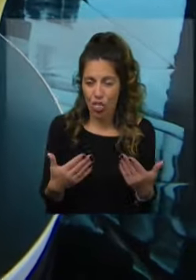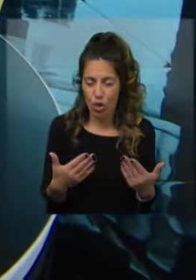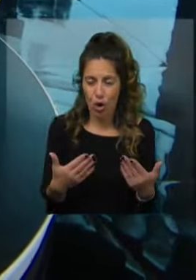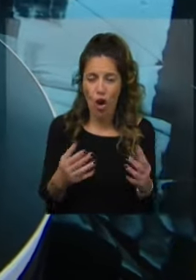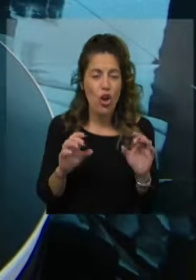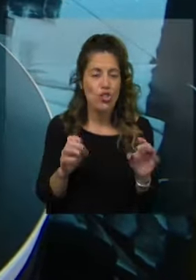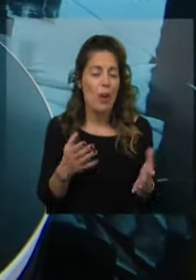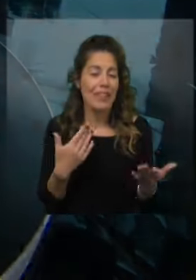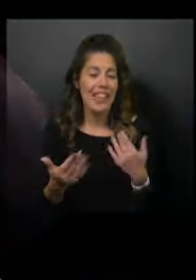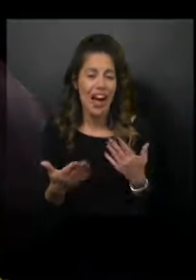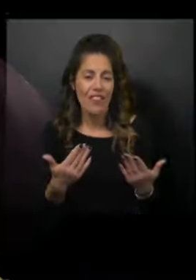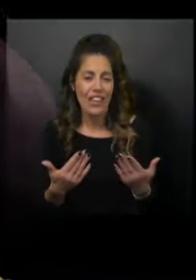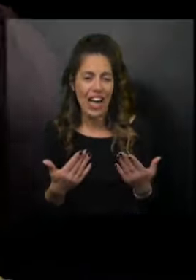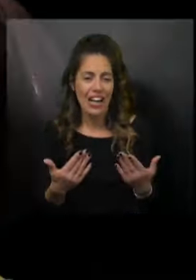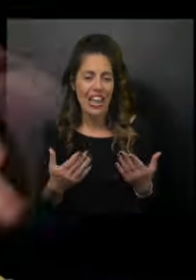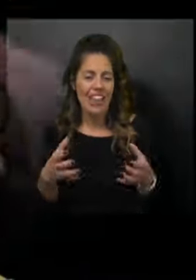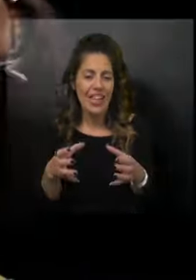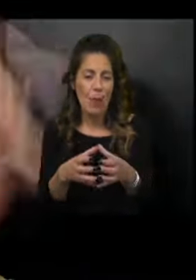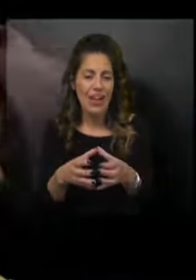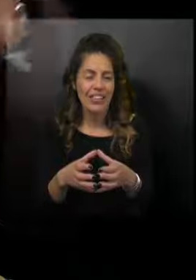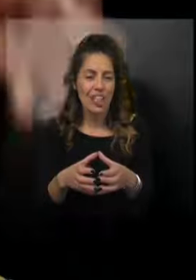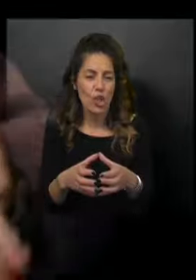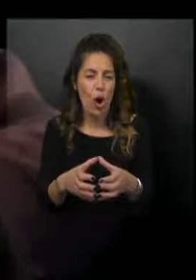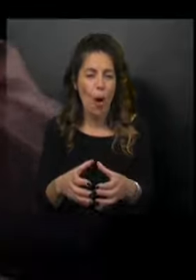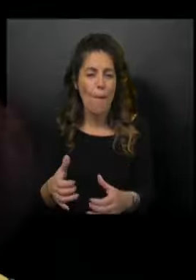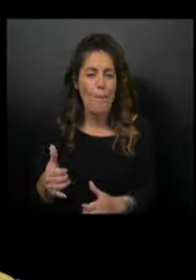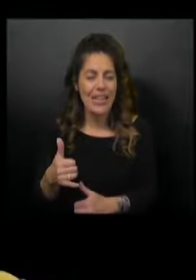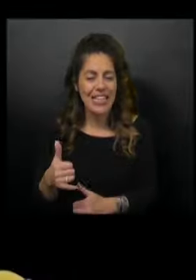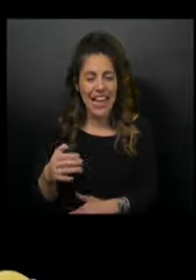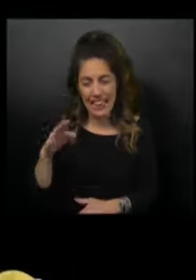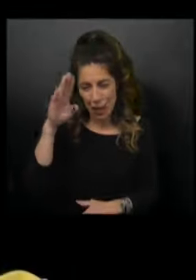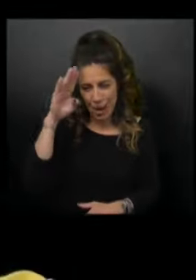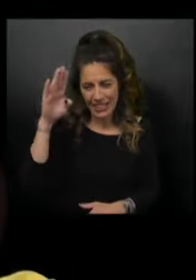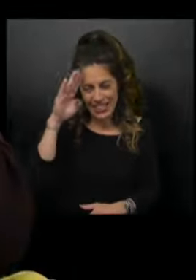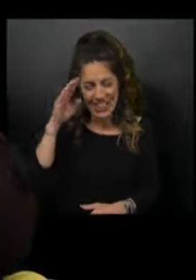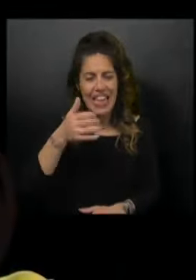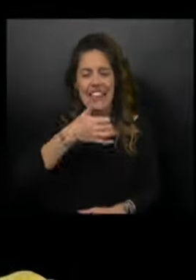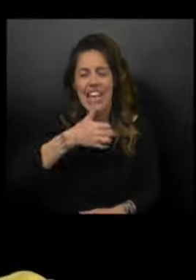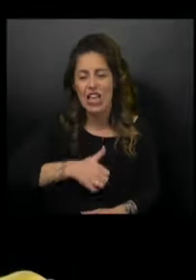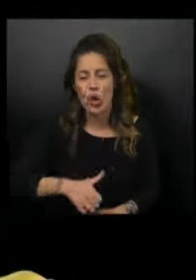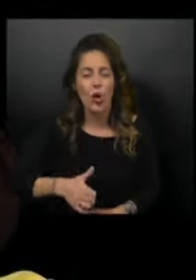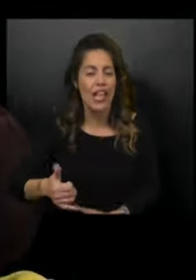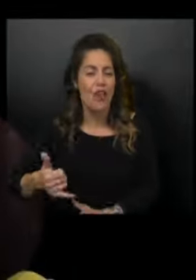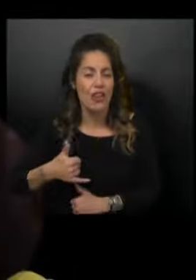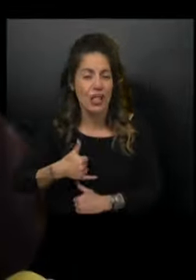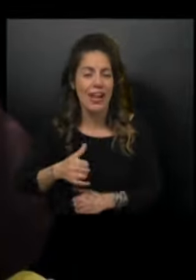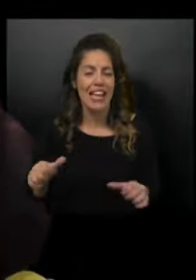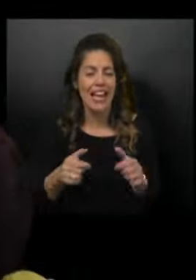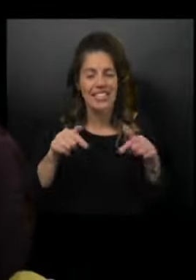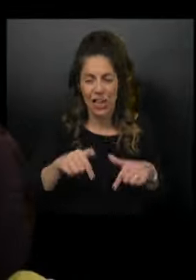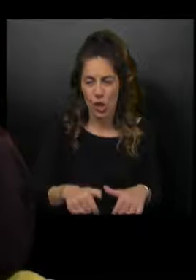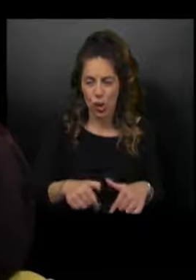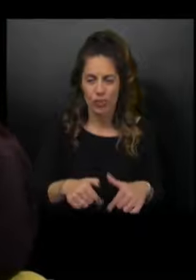solamente hablar de del partido militar de manini de la historia y de la fuerzas armadas que hacen hoy una